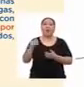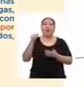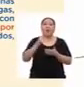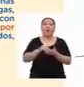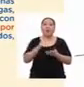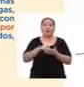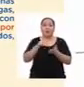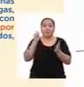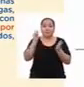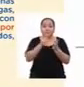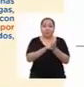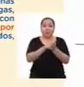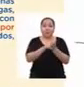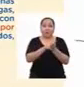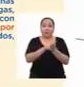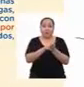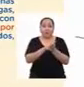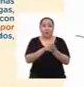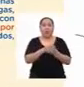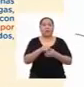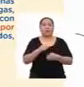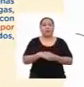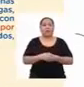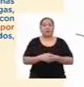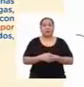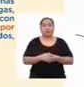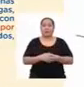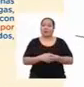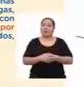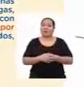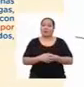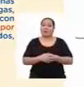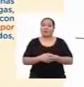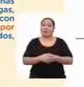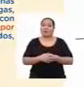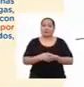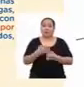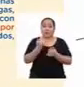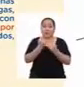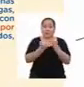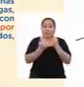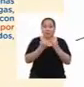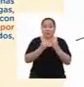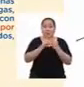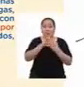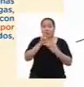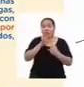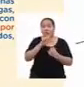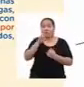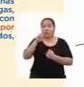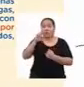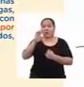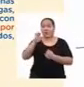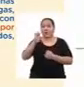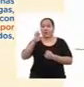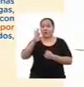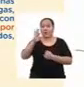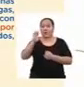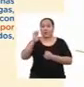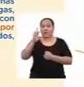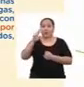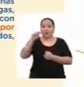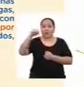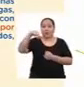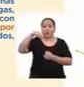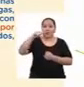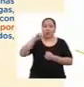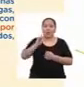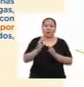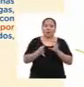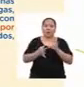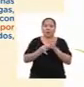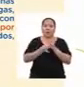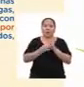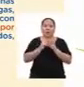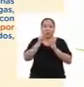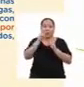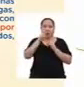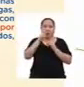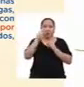toca cerrar la oración. Finalmente podemos usar un referente para unir los dos enunciados